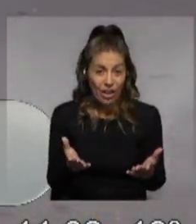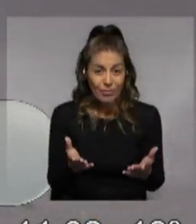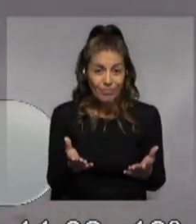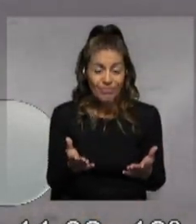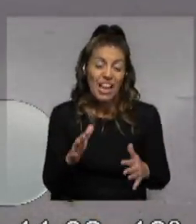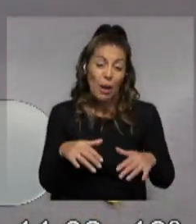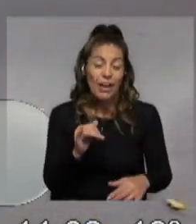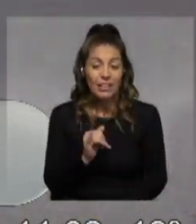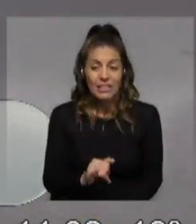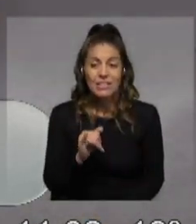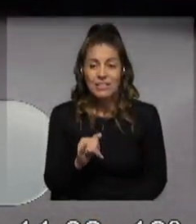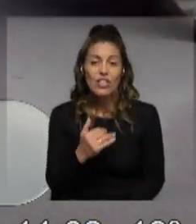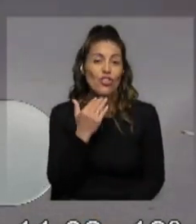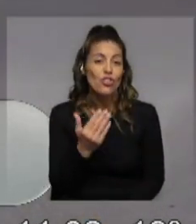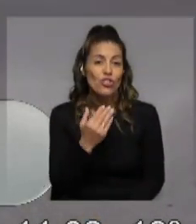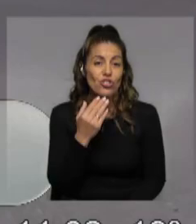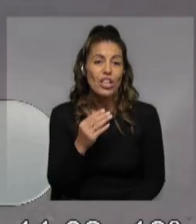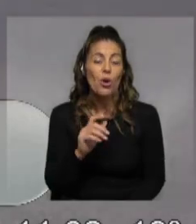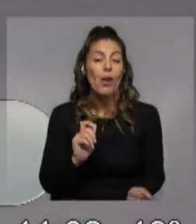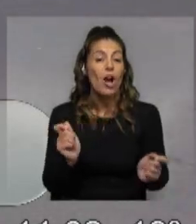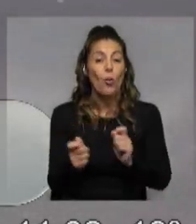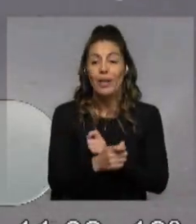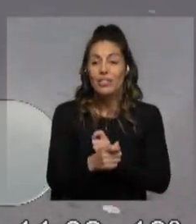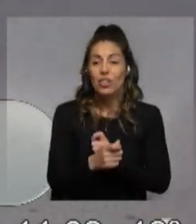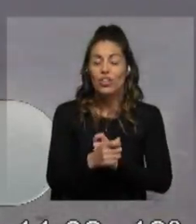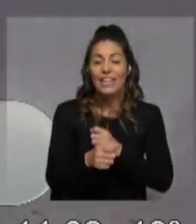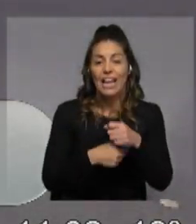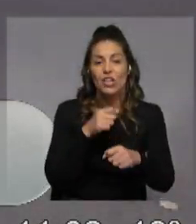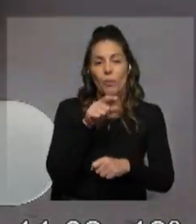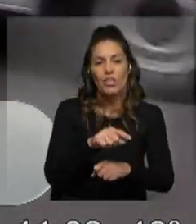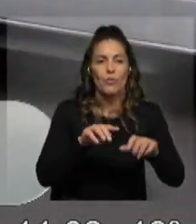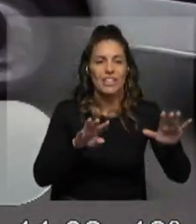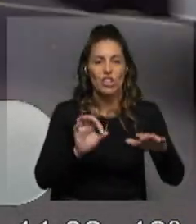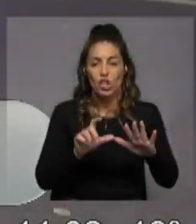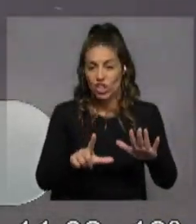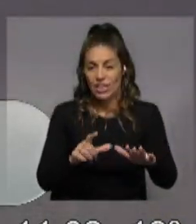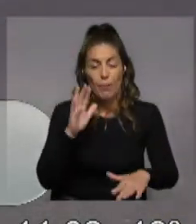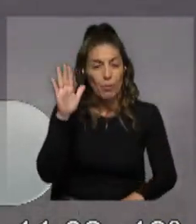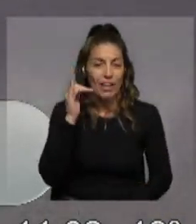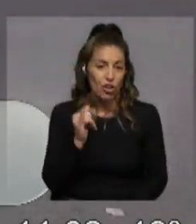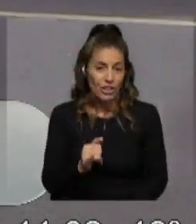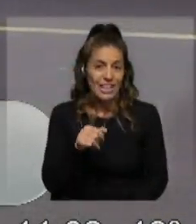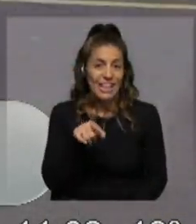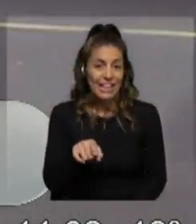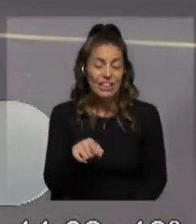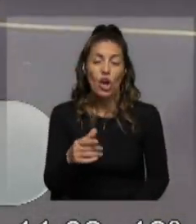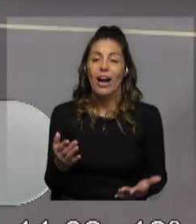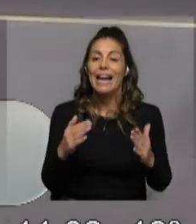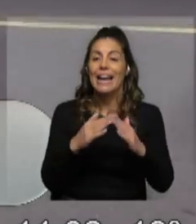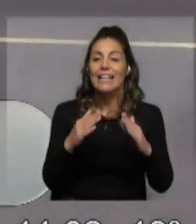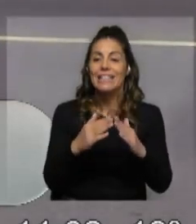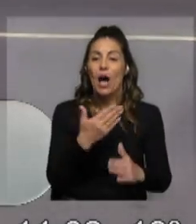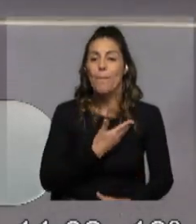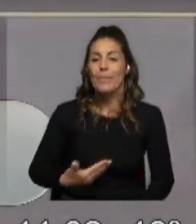Y quizás sí, no sé cómo se hace la conversión, digamos, al 1907, pero me imagino que sí. Esta pasó a ser la casa de los